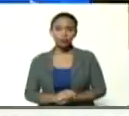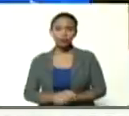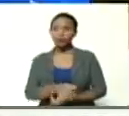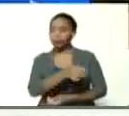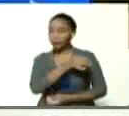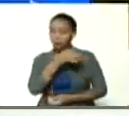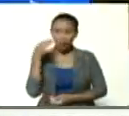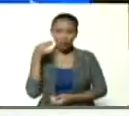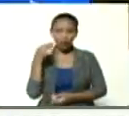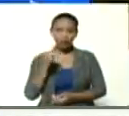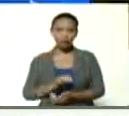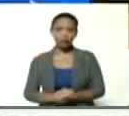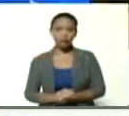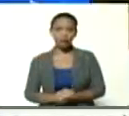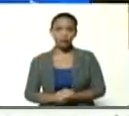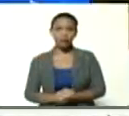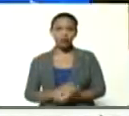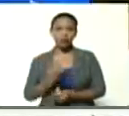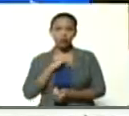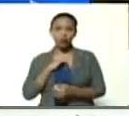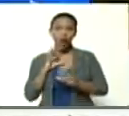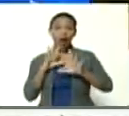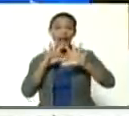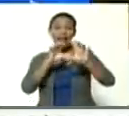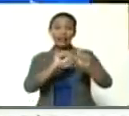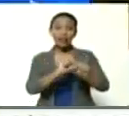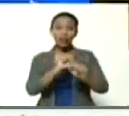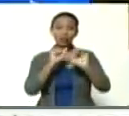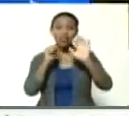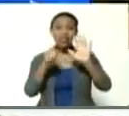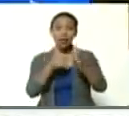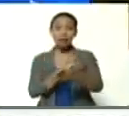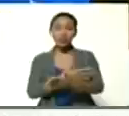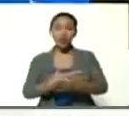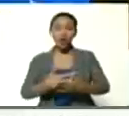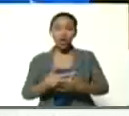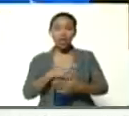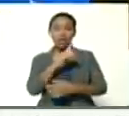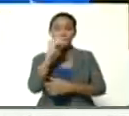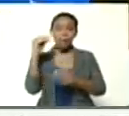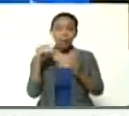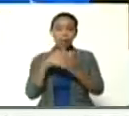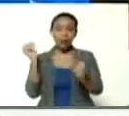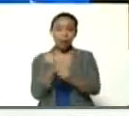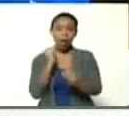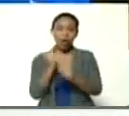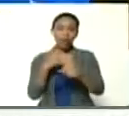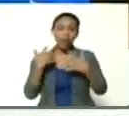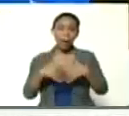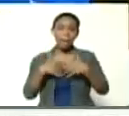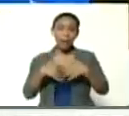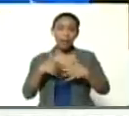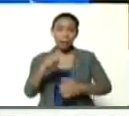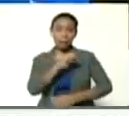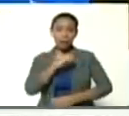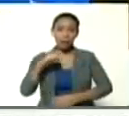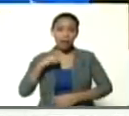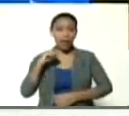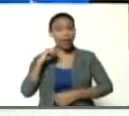Correcto. Estaríamos alcanzando a 6.100.000 trabajadores de empresas privadas